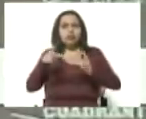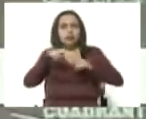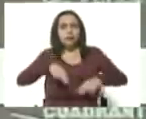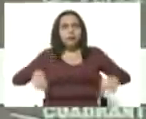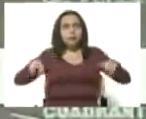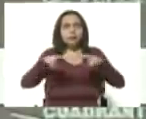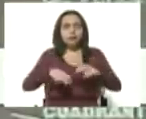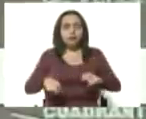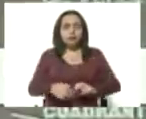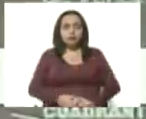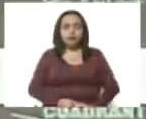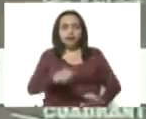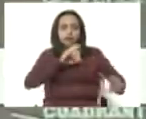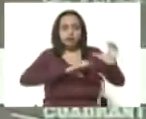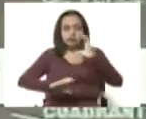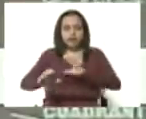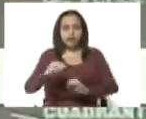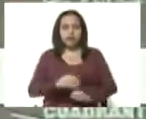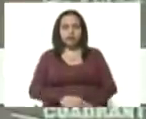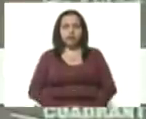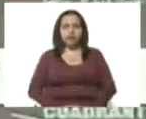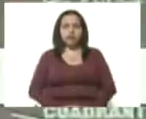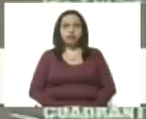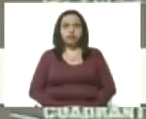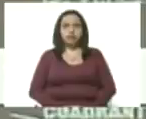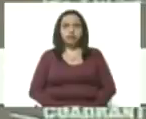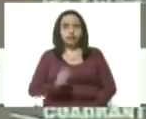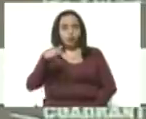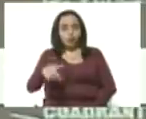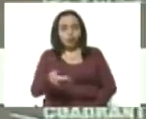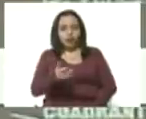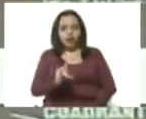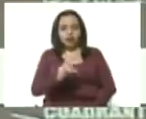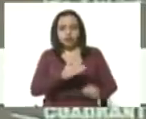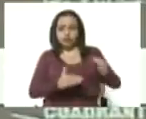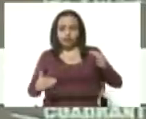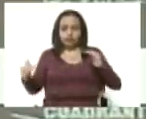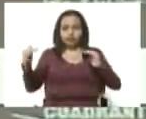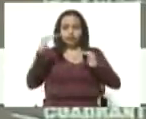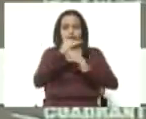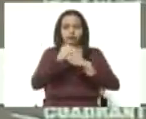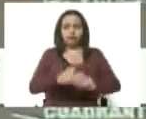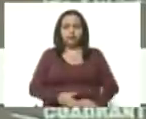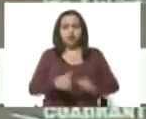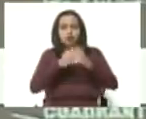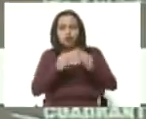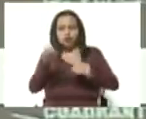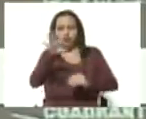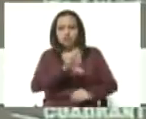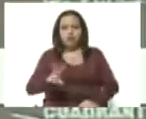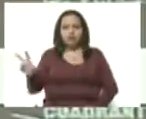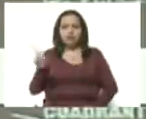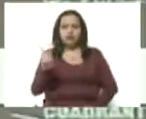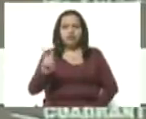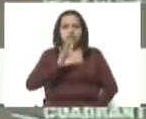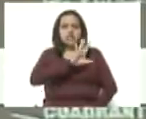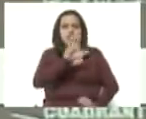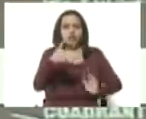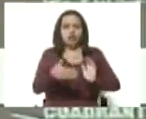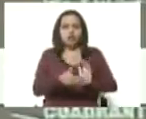investigación científica. Hoy estamos ascendiendo en todo el territorio nacional